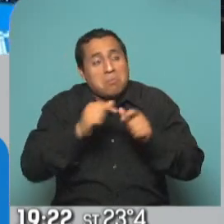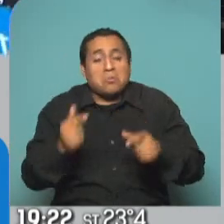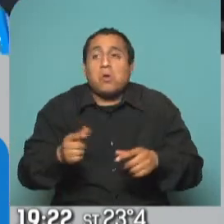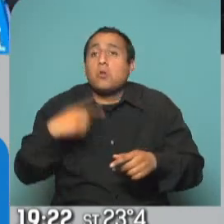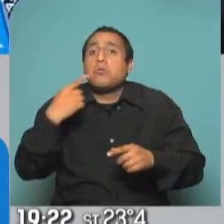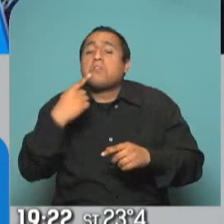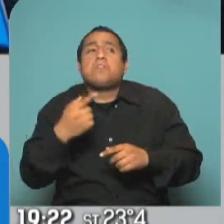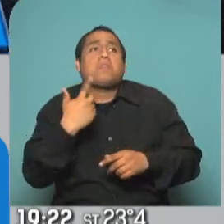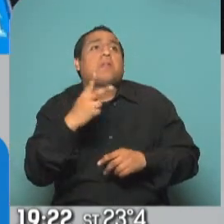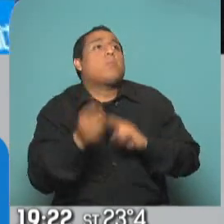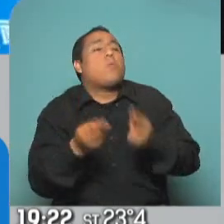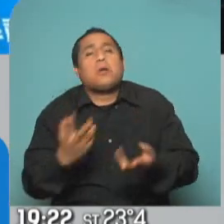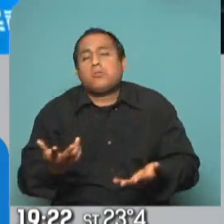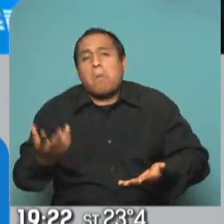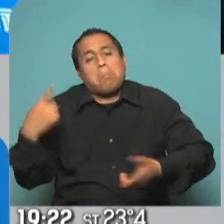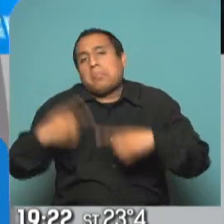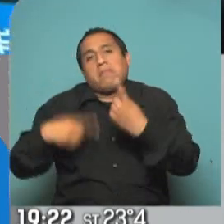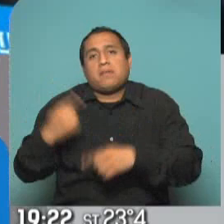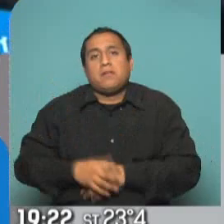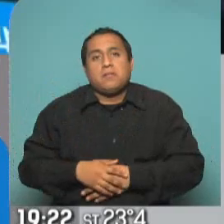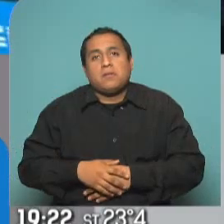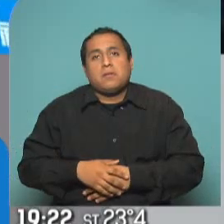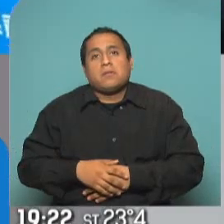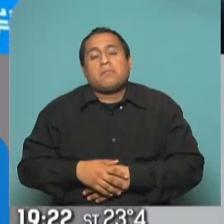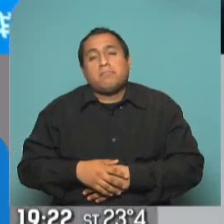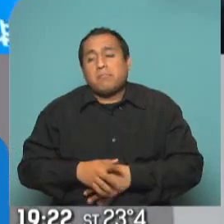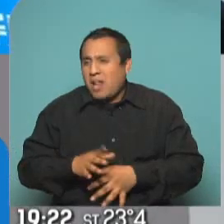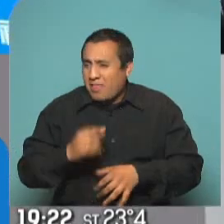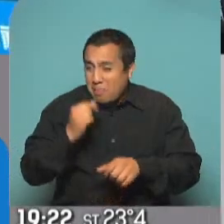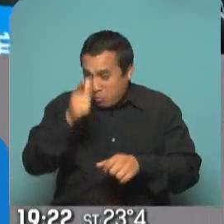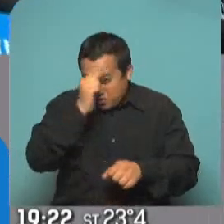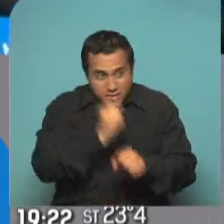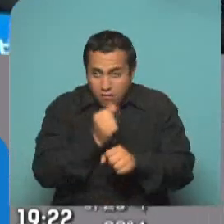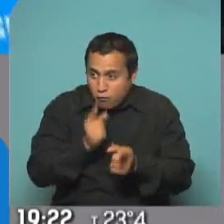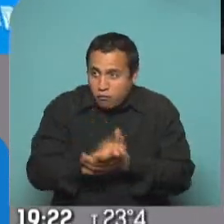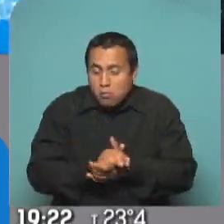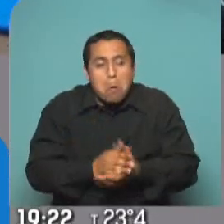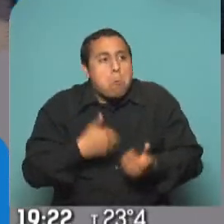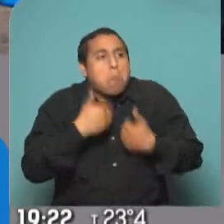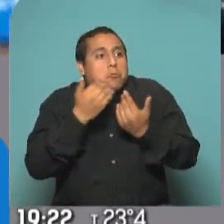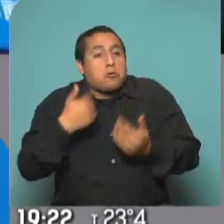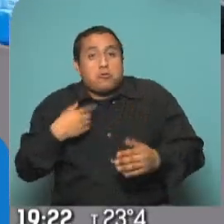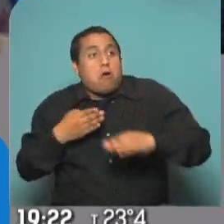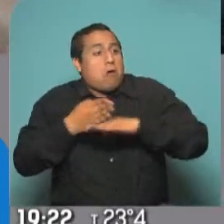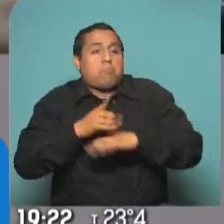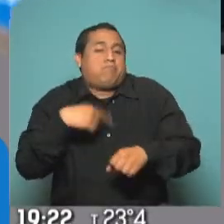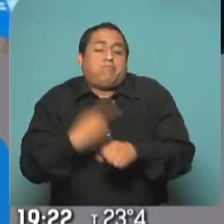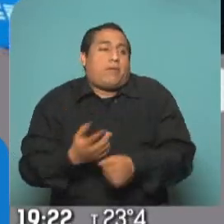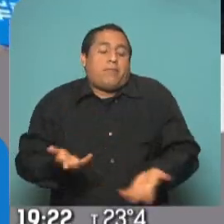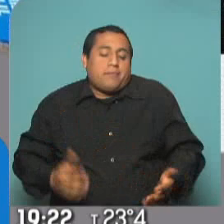muertos. ¿Siguen trabajando en este momento la policía? No sé porque no tenemos acceso. Yo no tengo